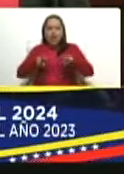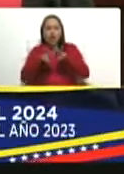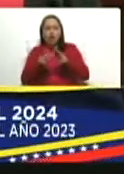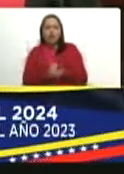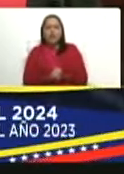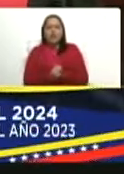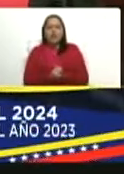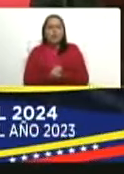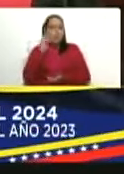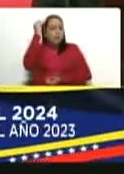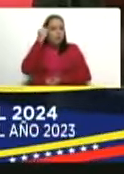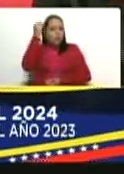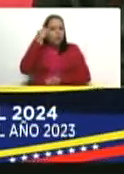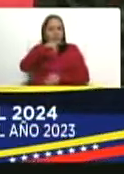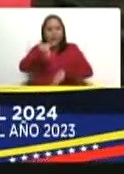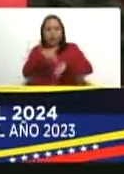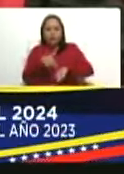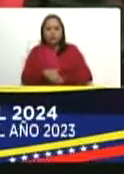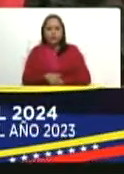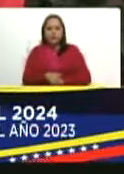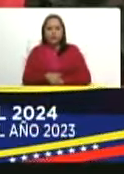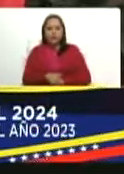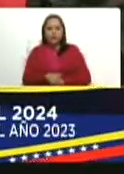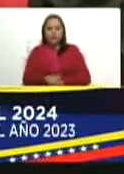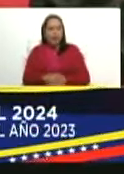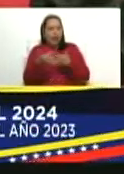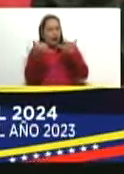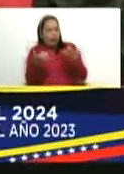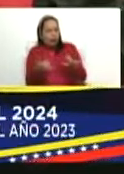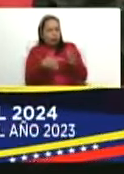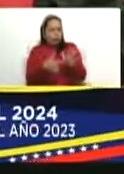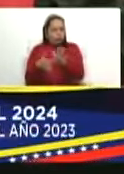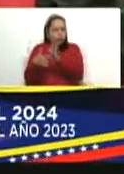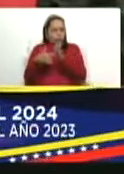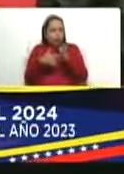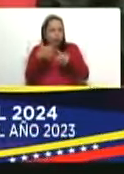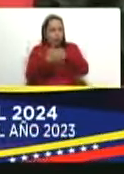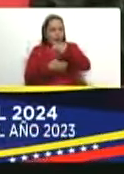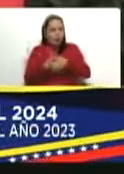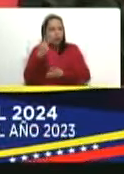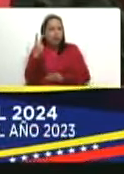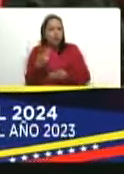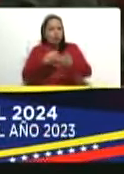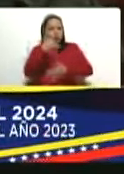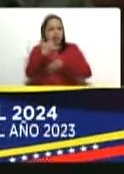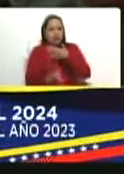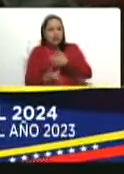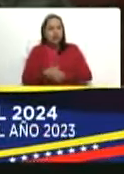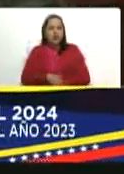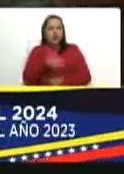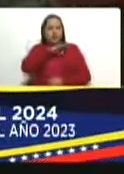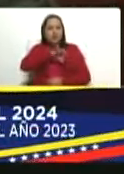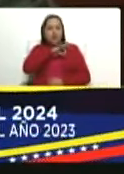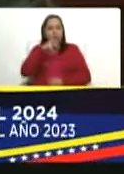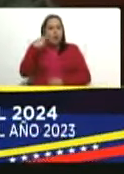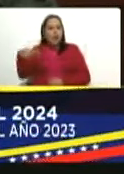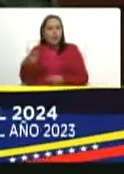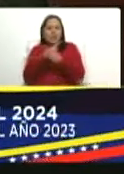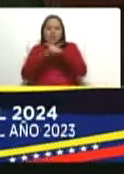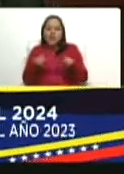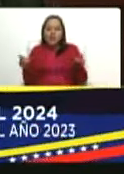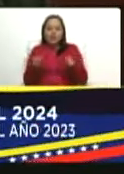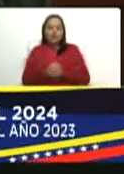nación. Estamos presenciando un conflicto entre dos proyectos sociopolíticos muy